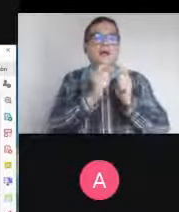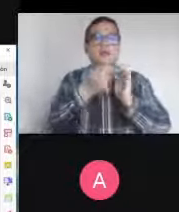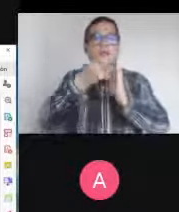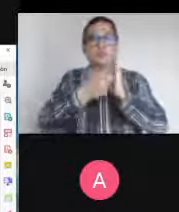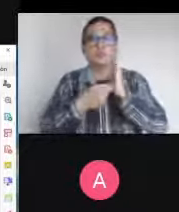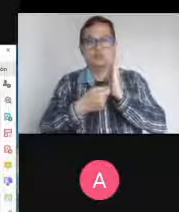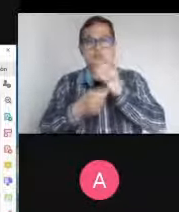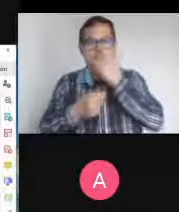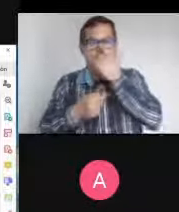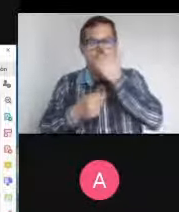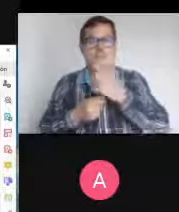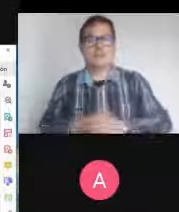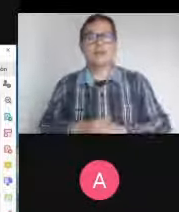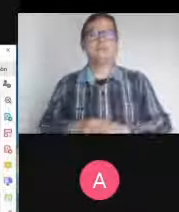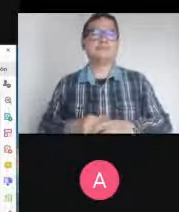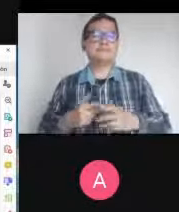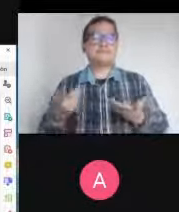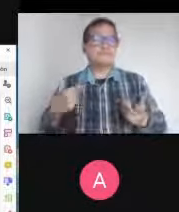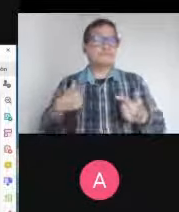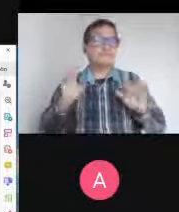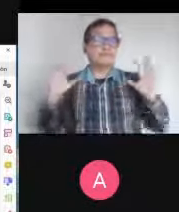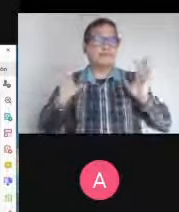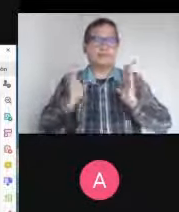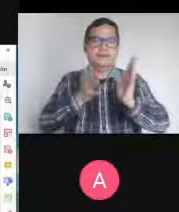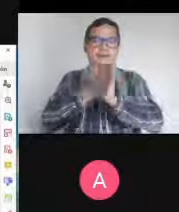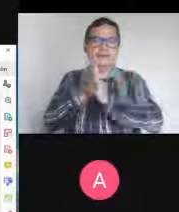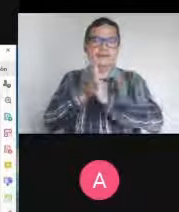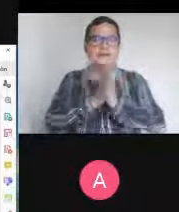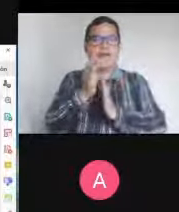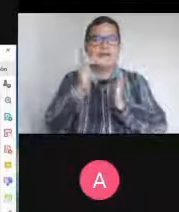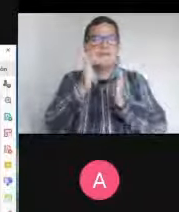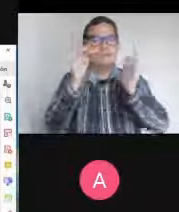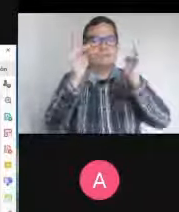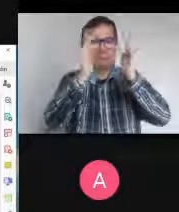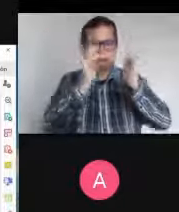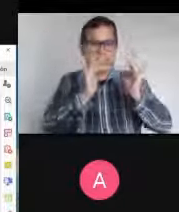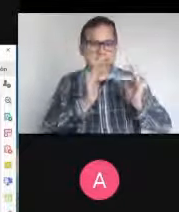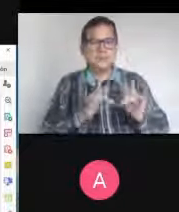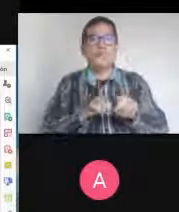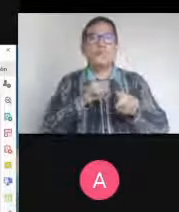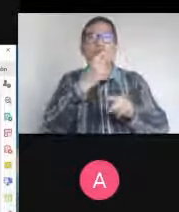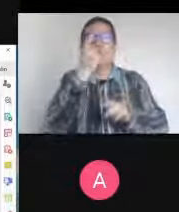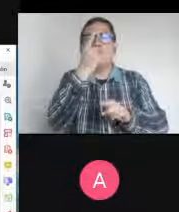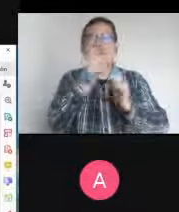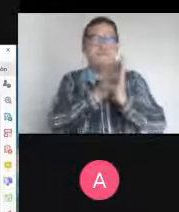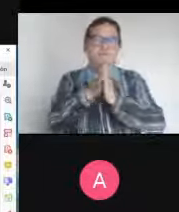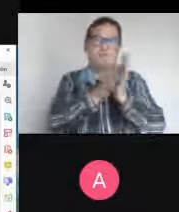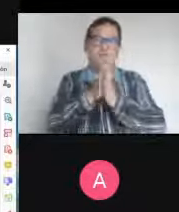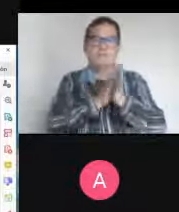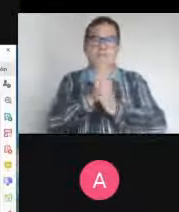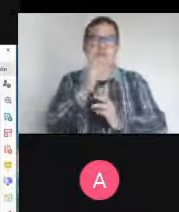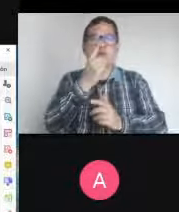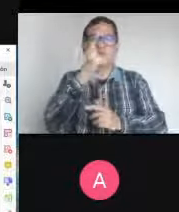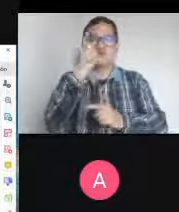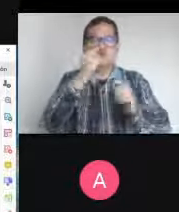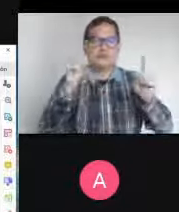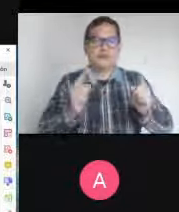Pues es básicamente, pues esa es la información que tiene que ver con la rúbrica. Recordemos que se elabora un solo informe, debe tener un solo